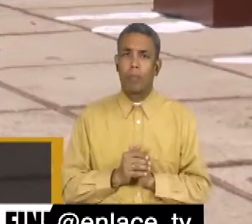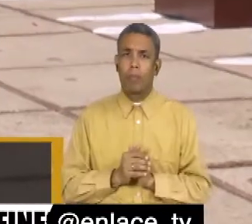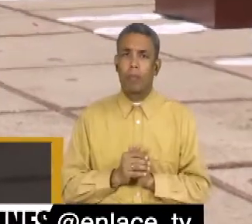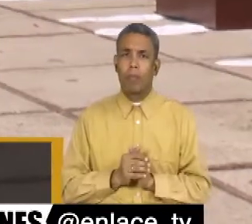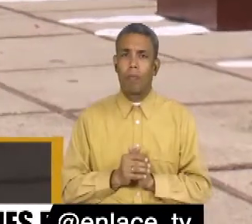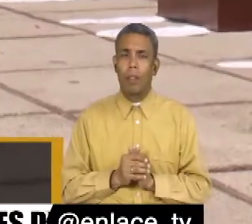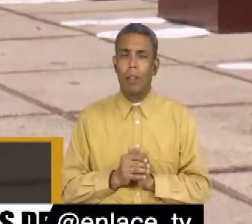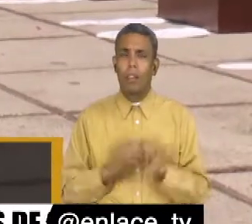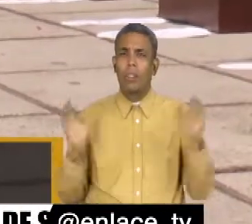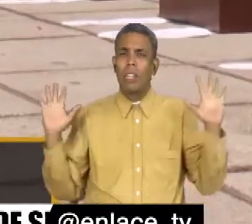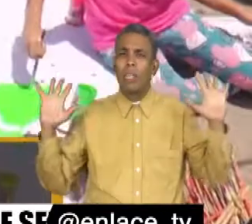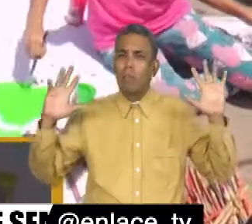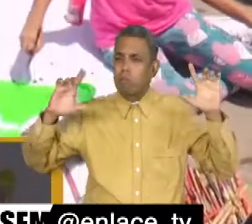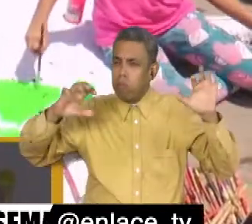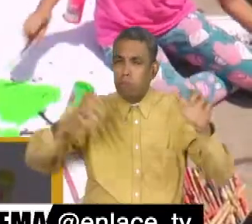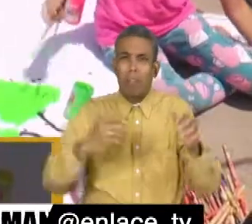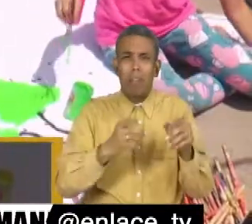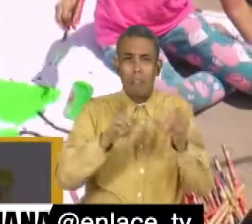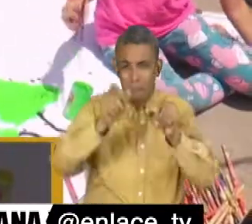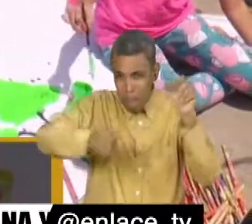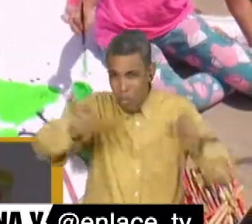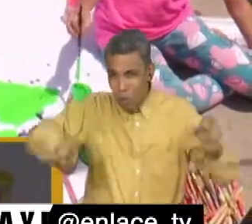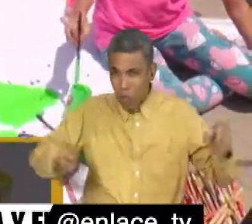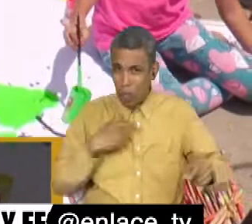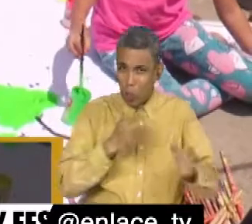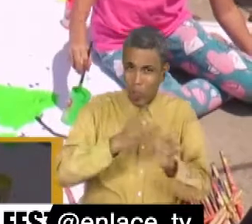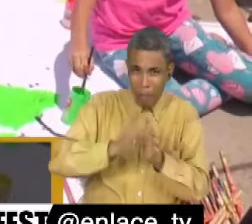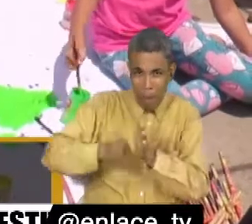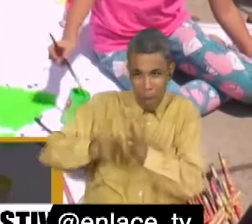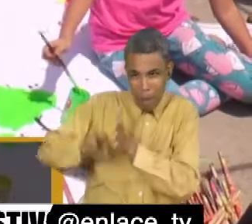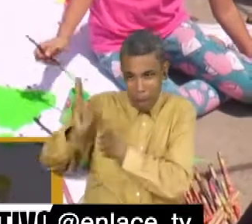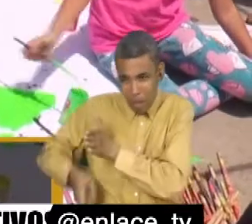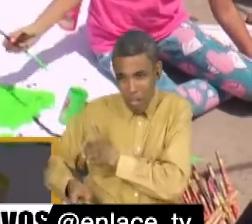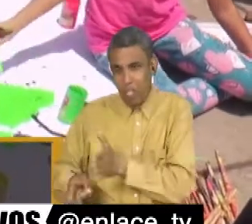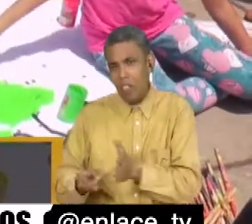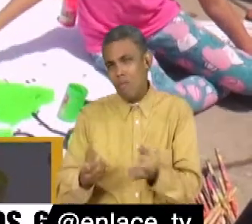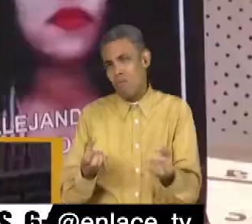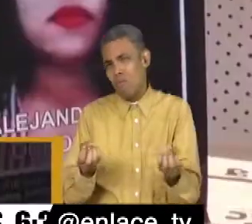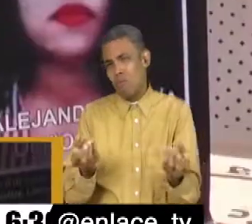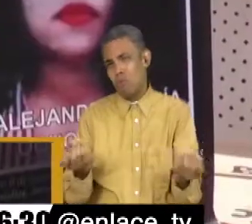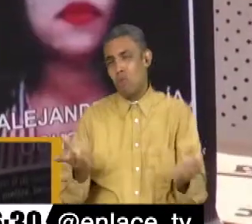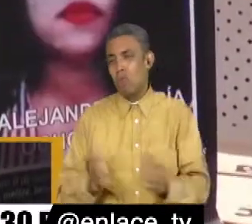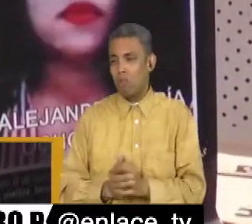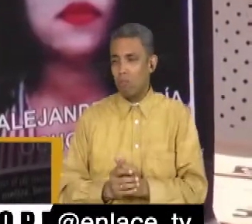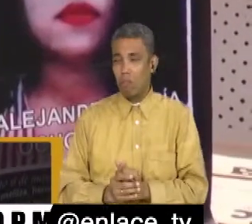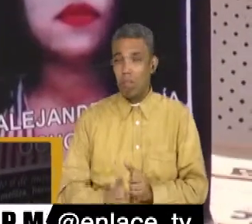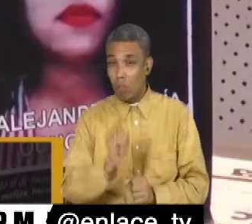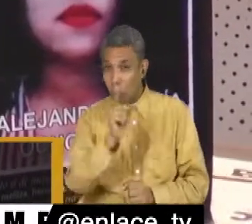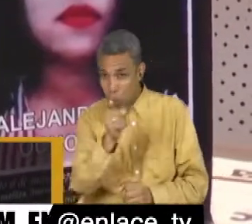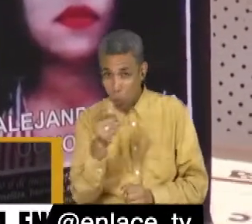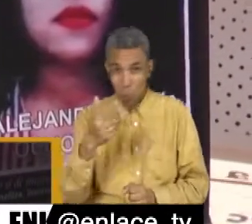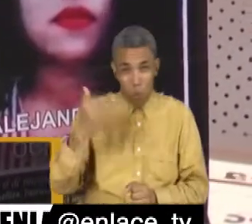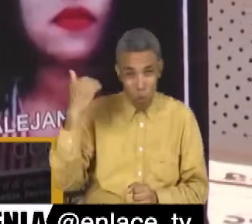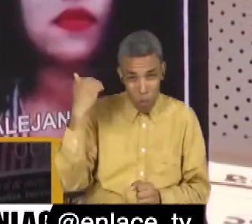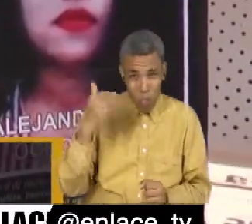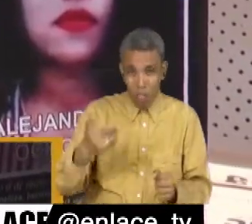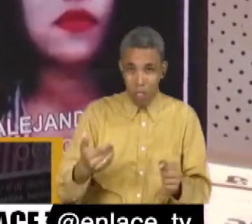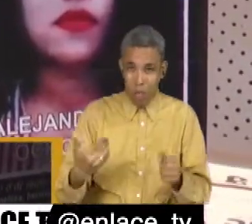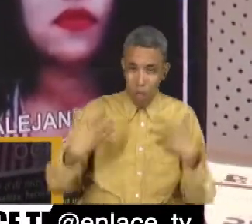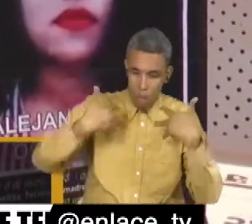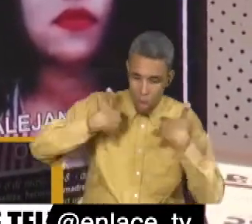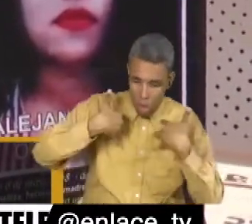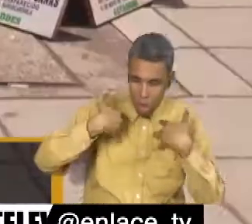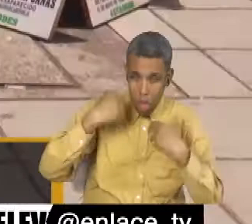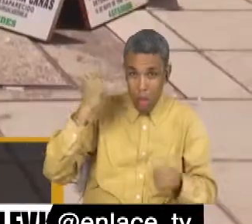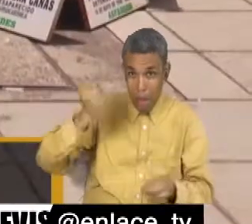este conflicto, entonces el objetivo principal es que hoy lleguen a este sitio, se hagan visibles los